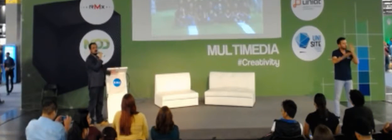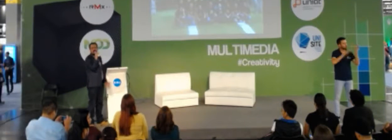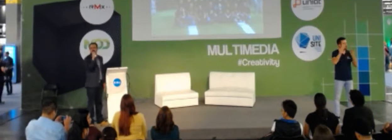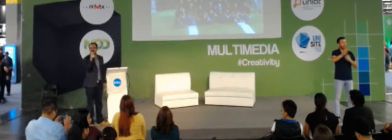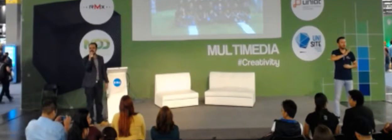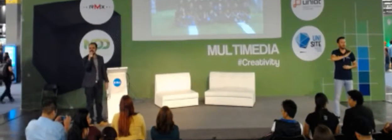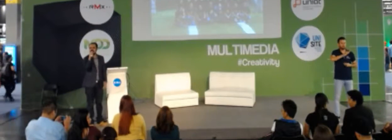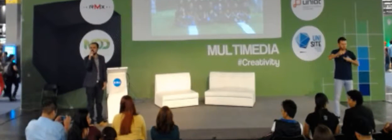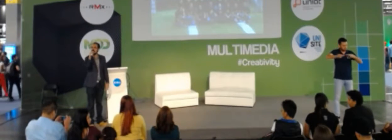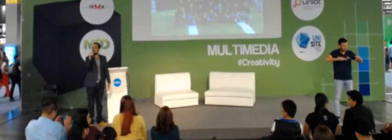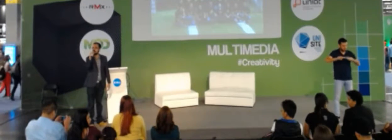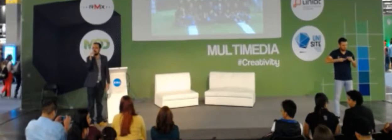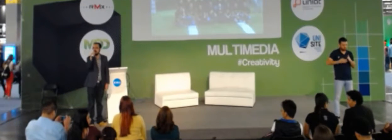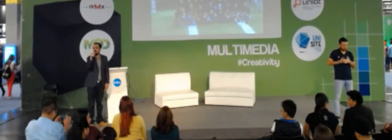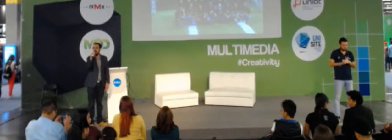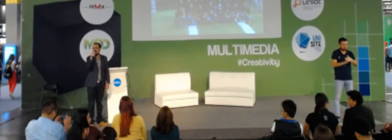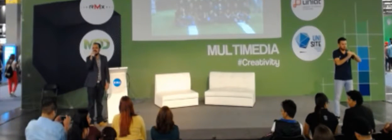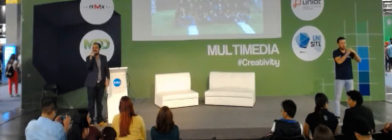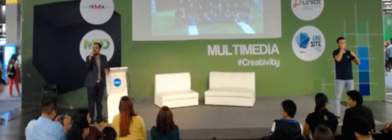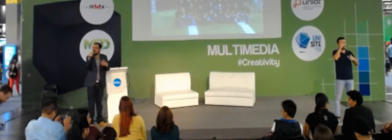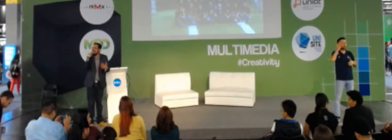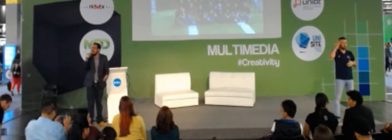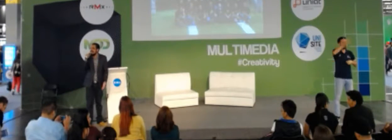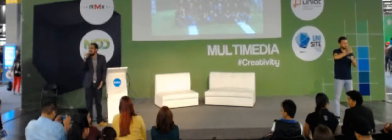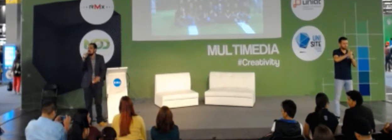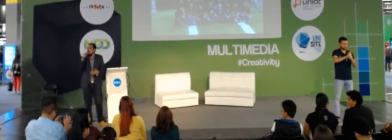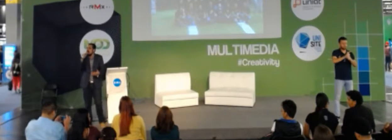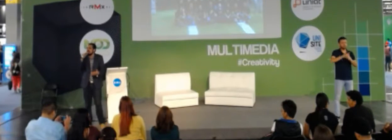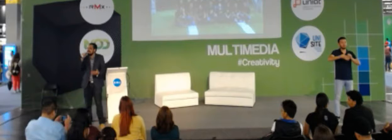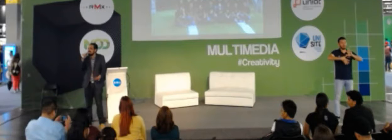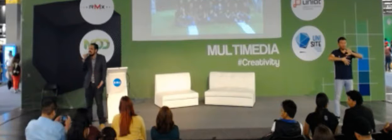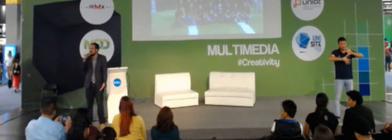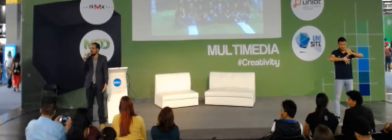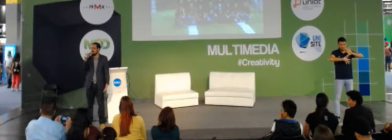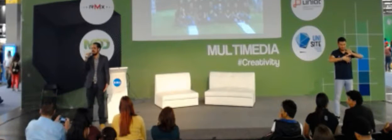sordos se preparen en educación superior. En América Latina